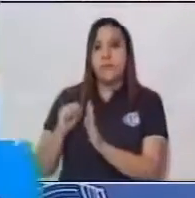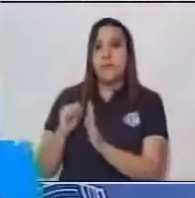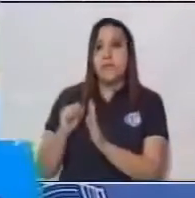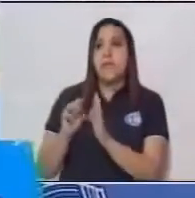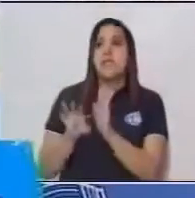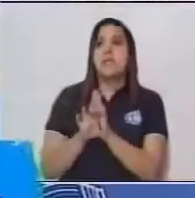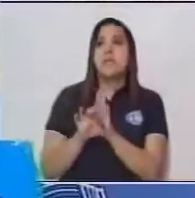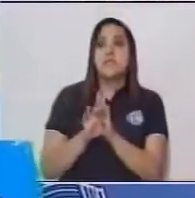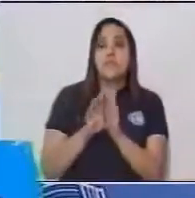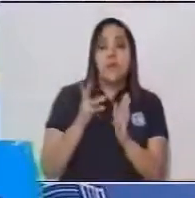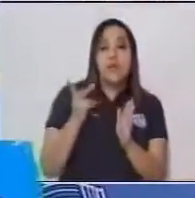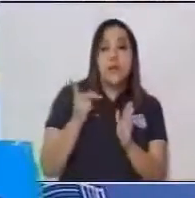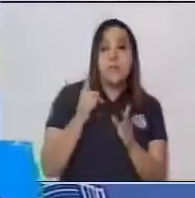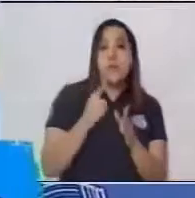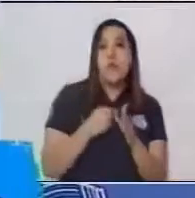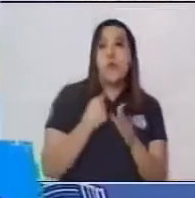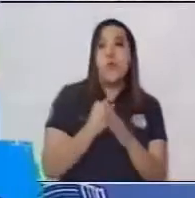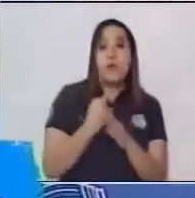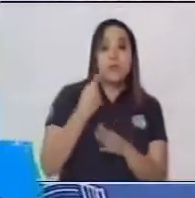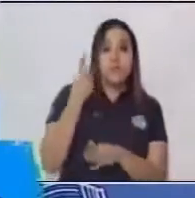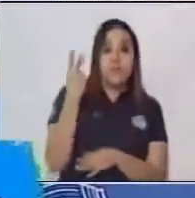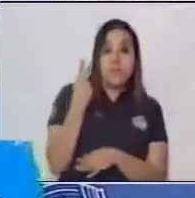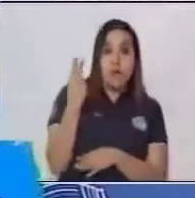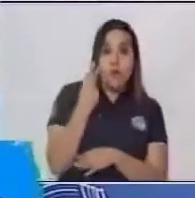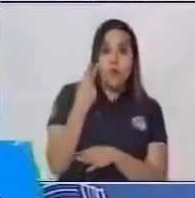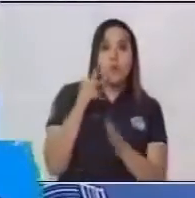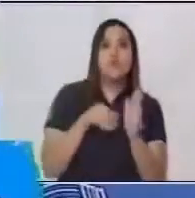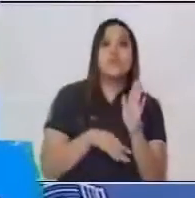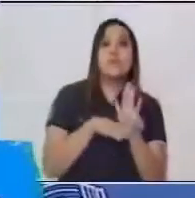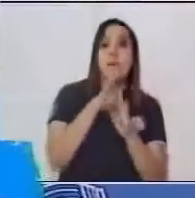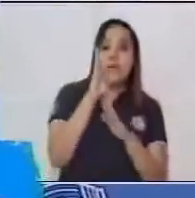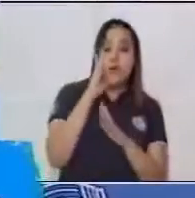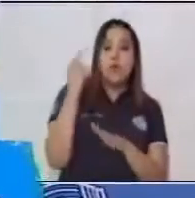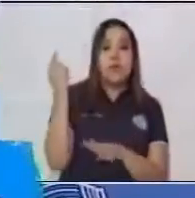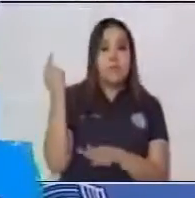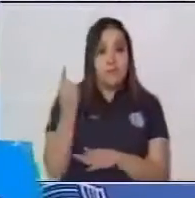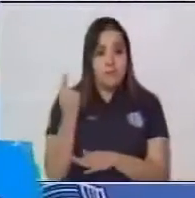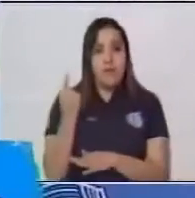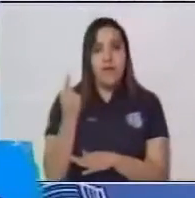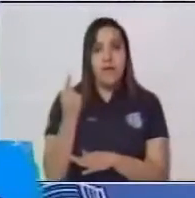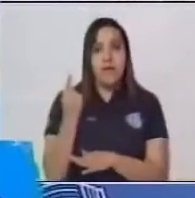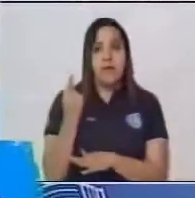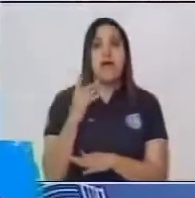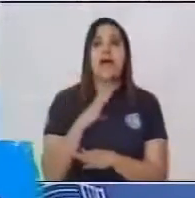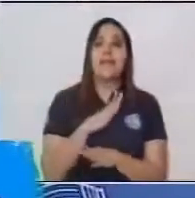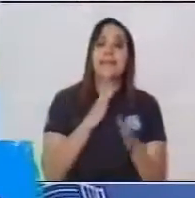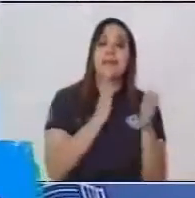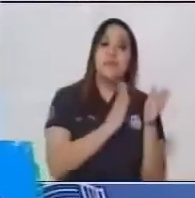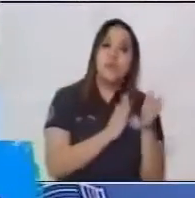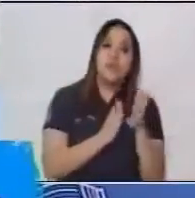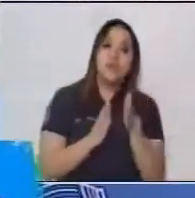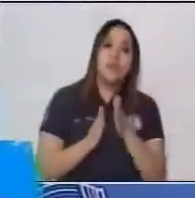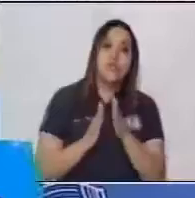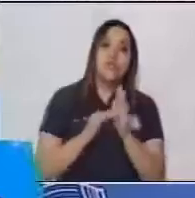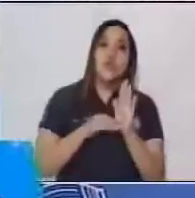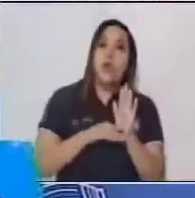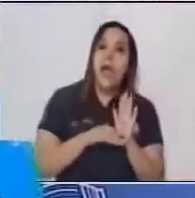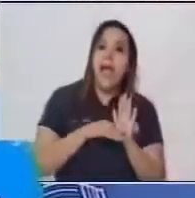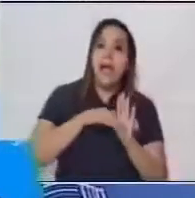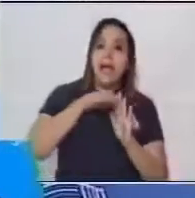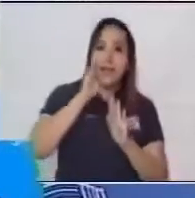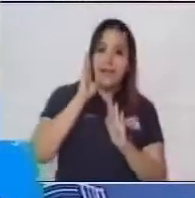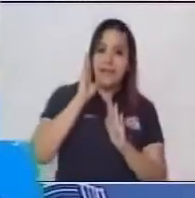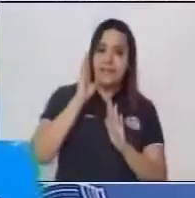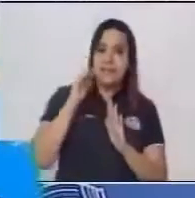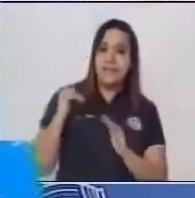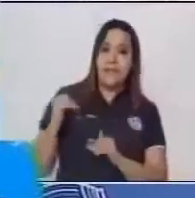Entonces cuando el segundo valor es mayor al primero, entonces ahí tenemos una sucesión creciente.